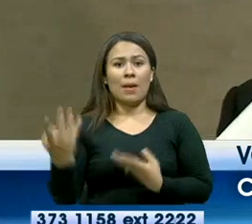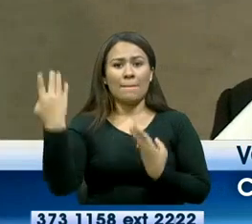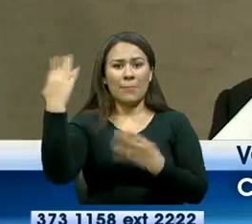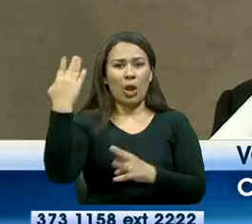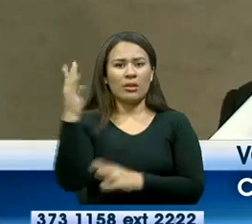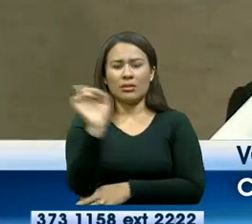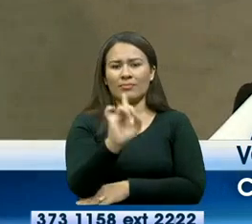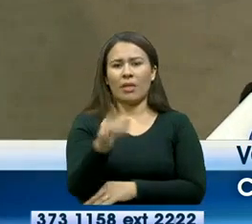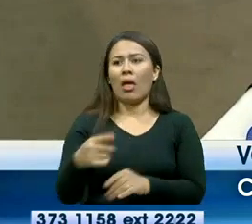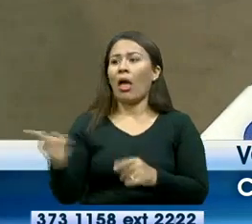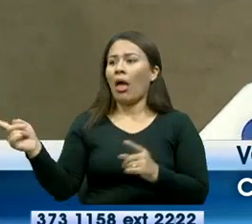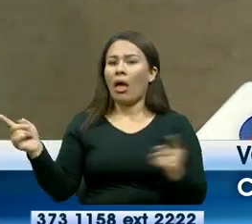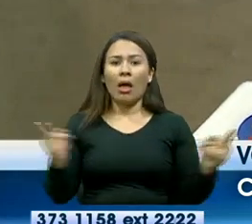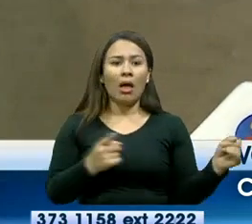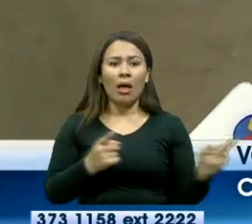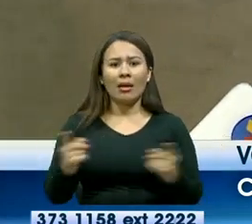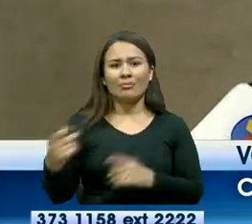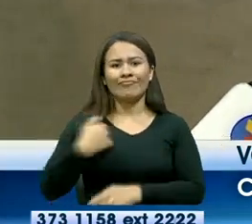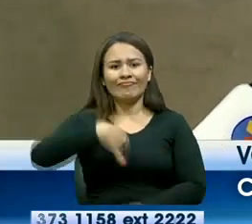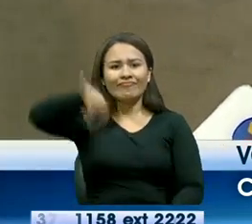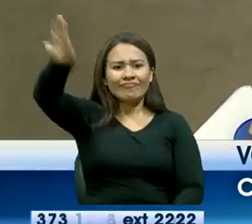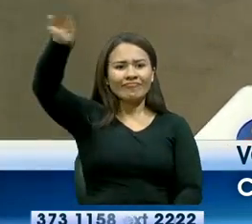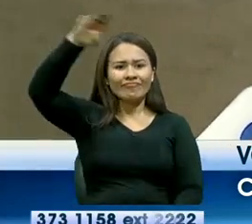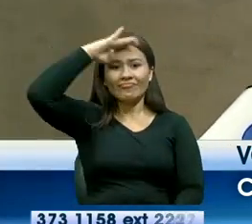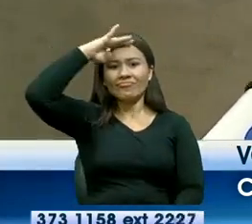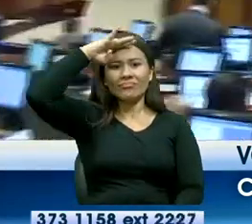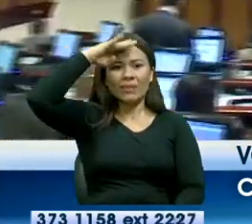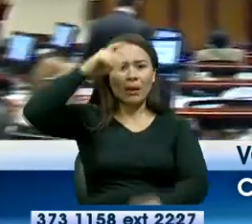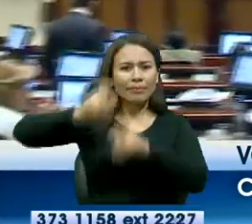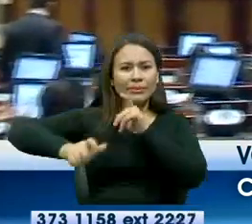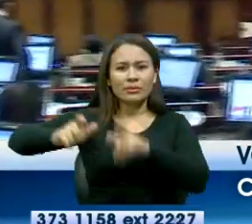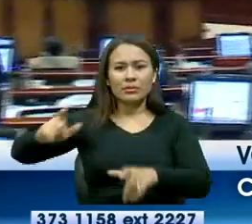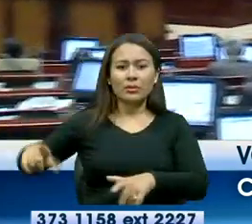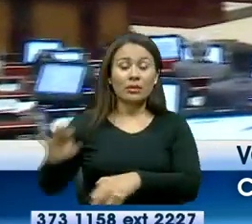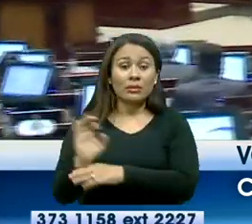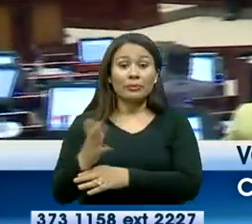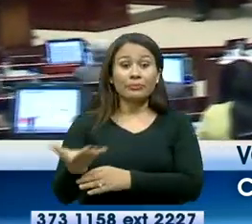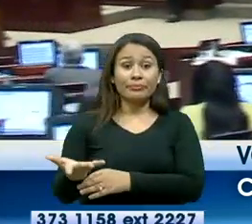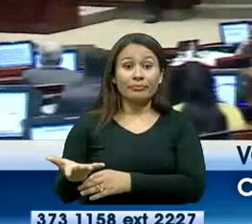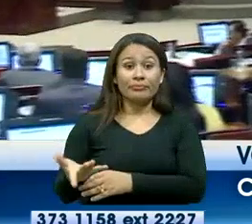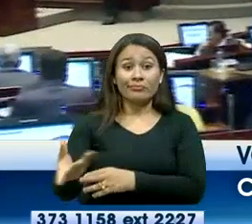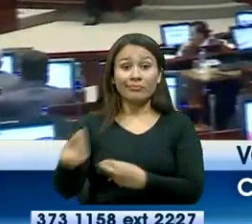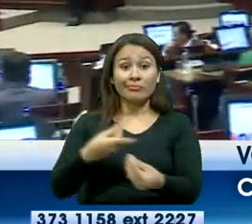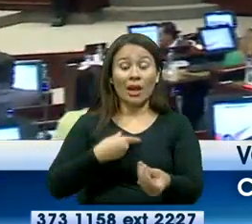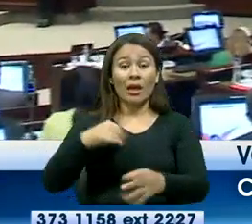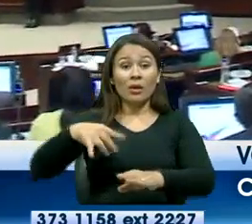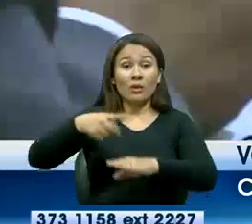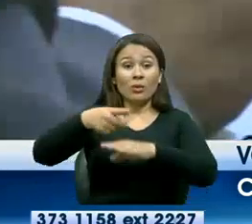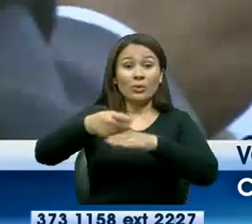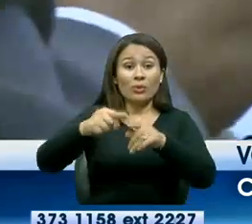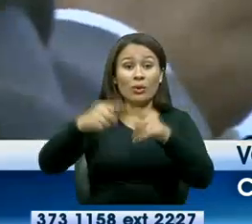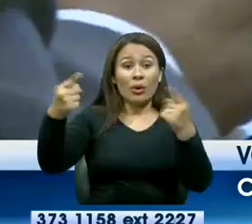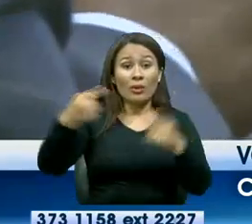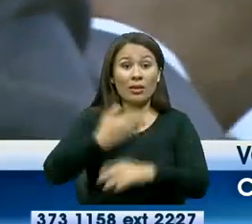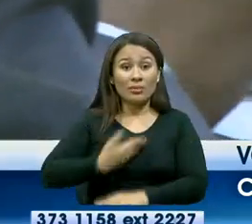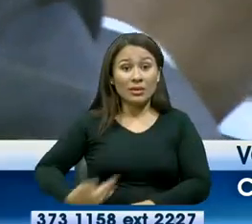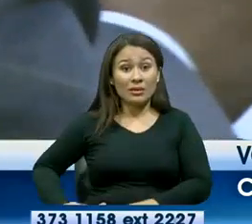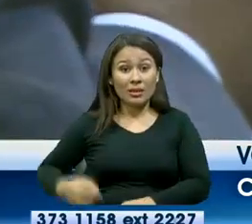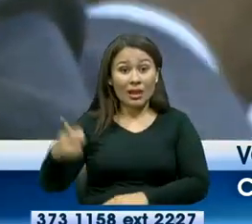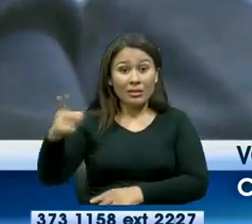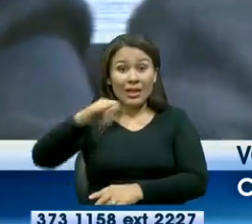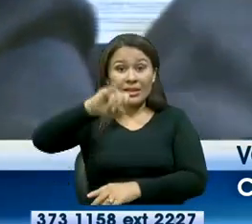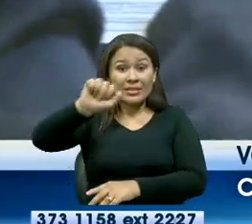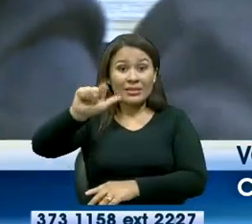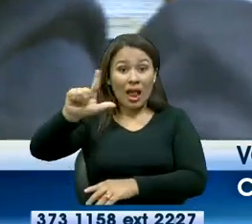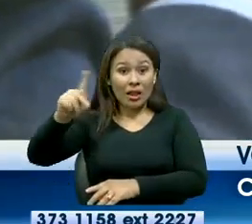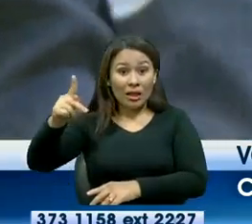ese gingringongo tiene hasta la coronilla al pueblo ecuatoriano. En todo caso, el proceso de enjuiciamiento político en contra de Gustavo Yal sigue tomando